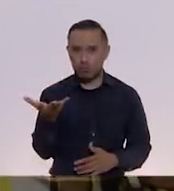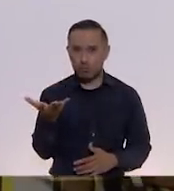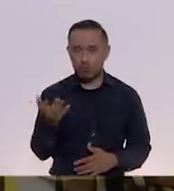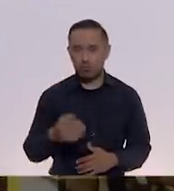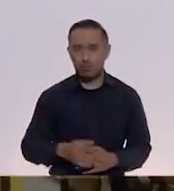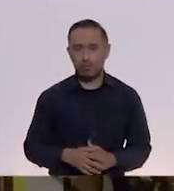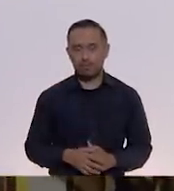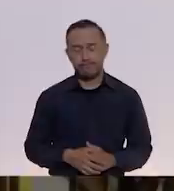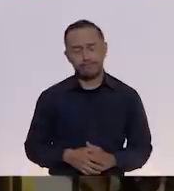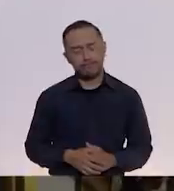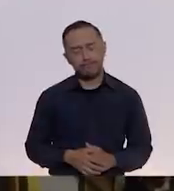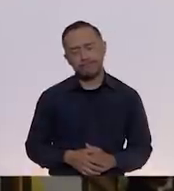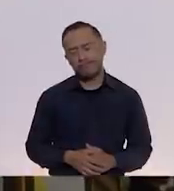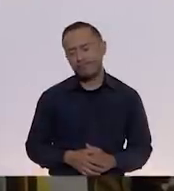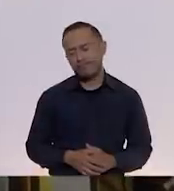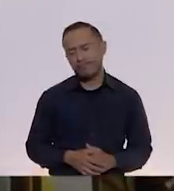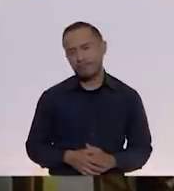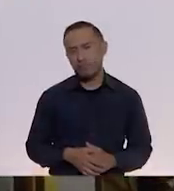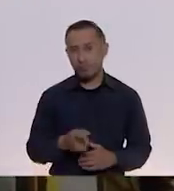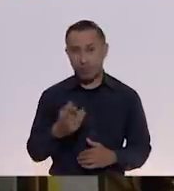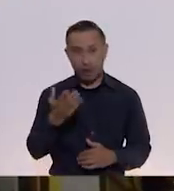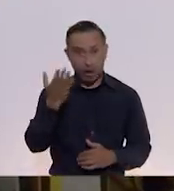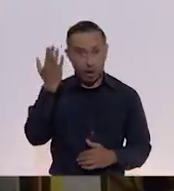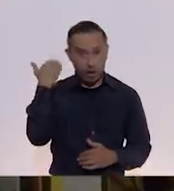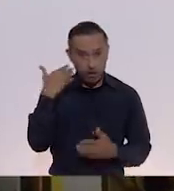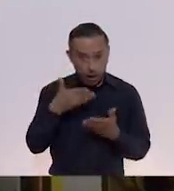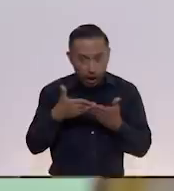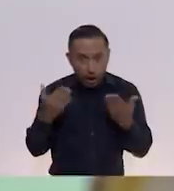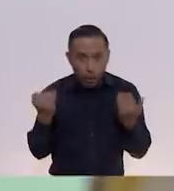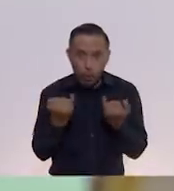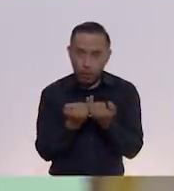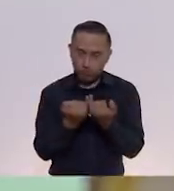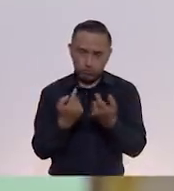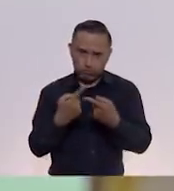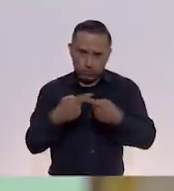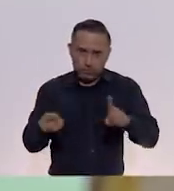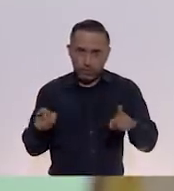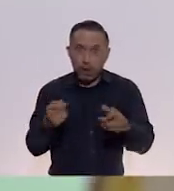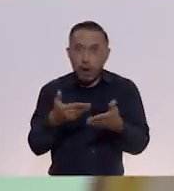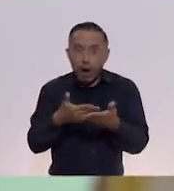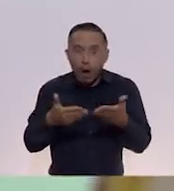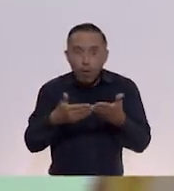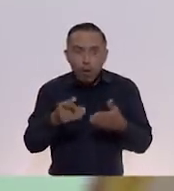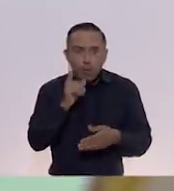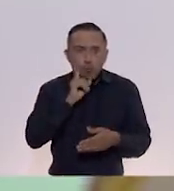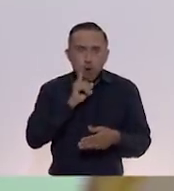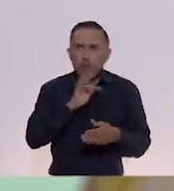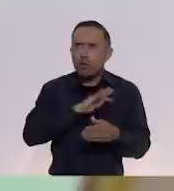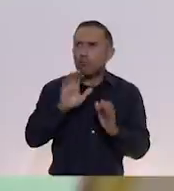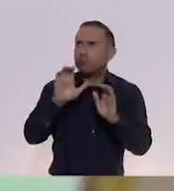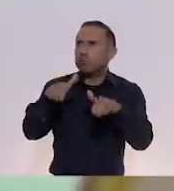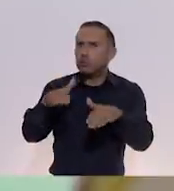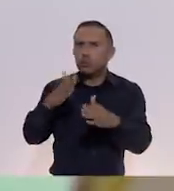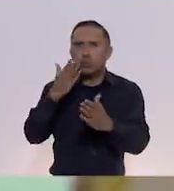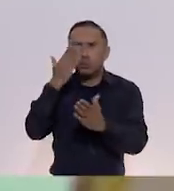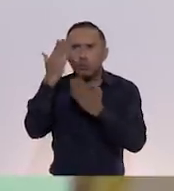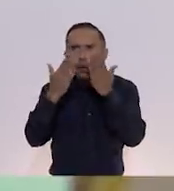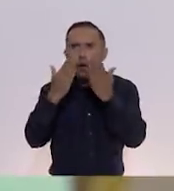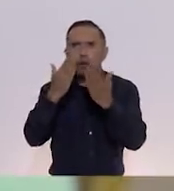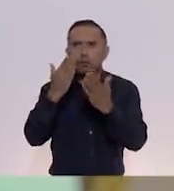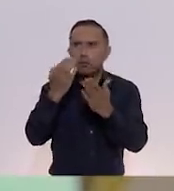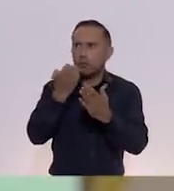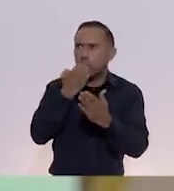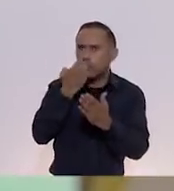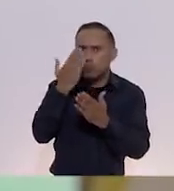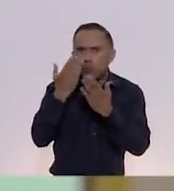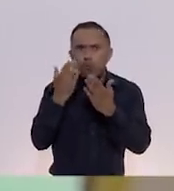Las cosas ya no son como antes. Ahora las mujeres estudian, trabajan, cooperan con los gastos de la casa. Ya